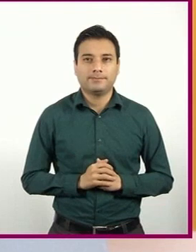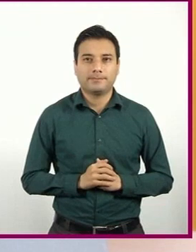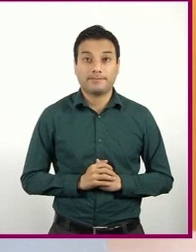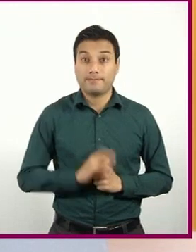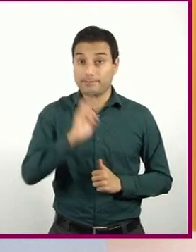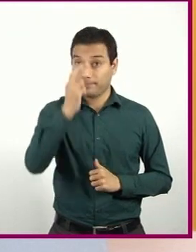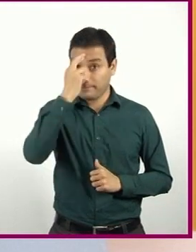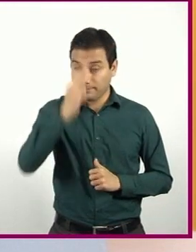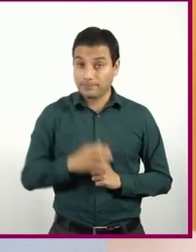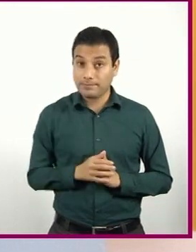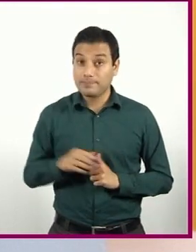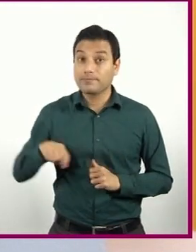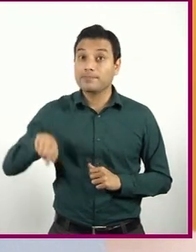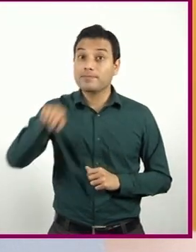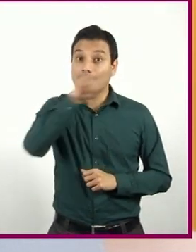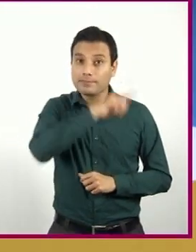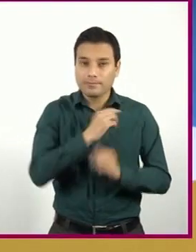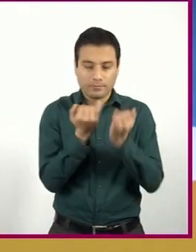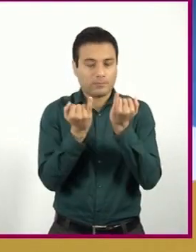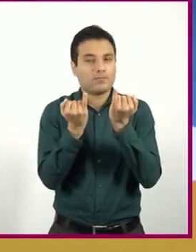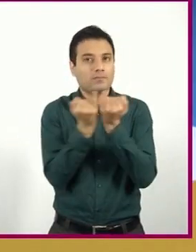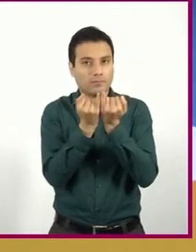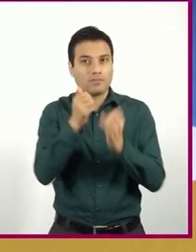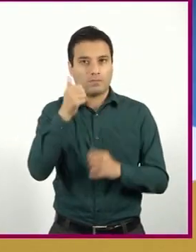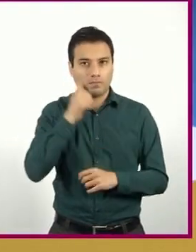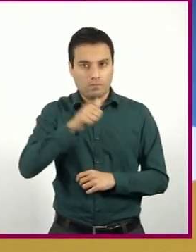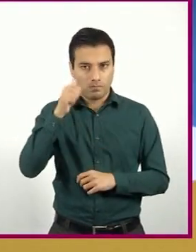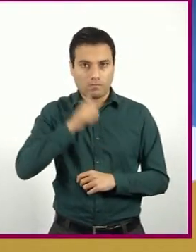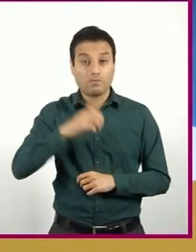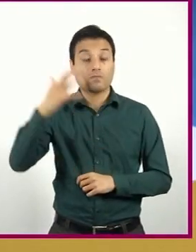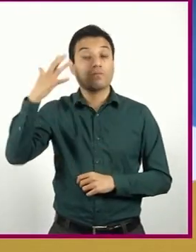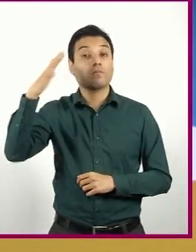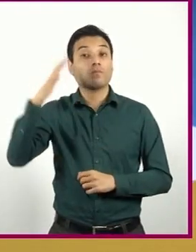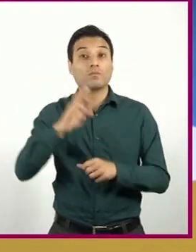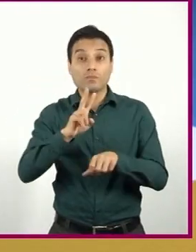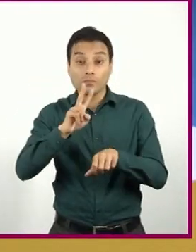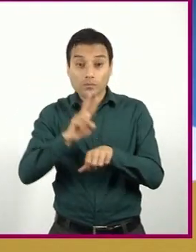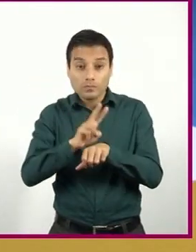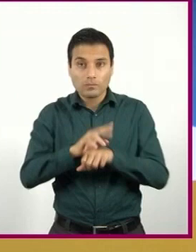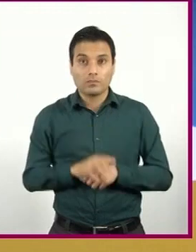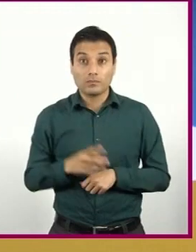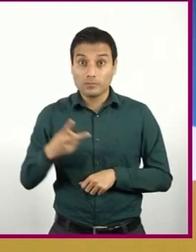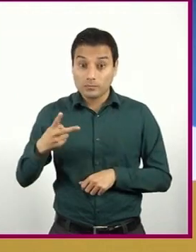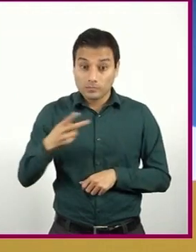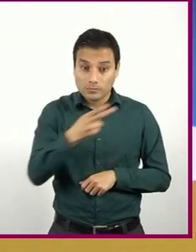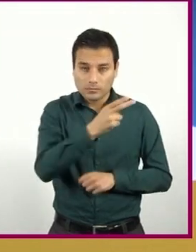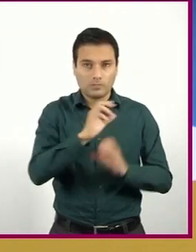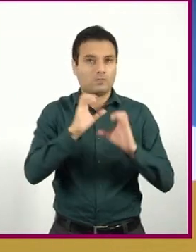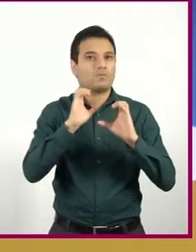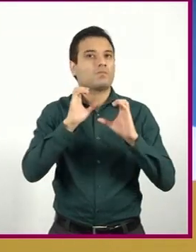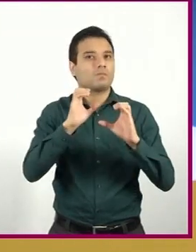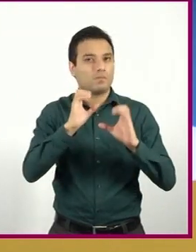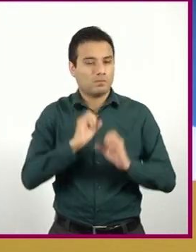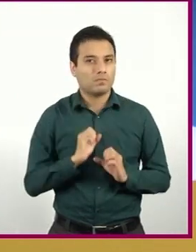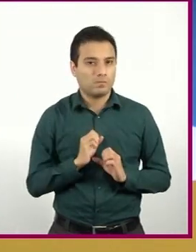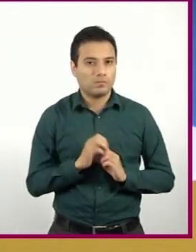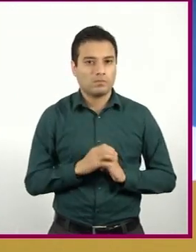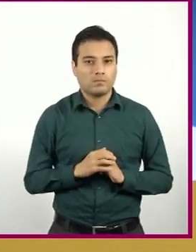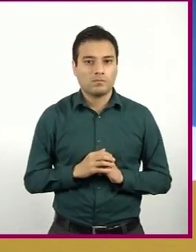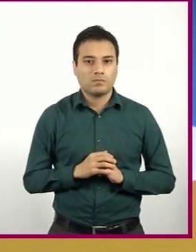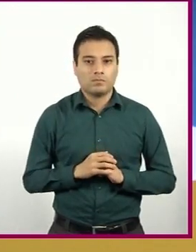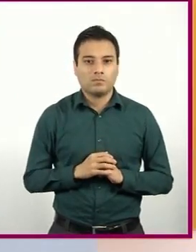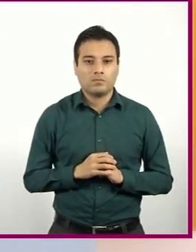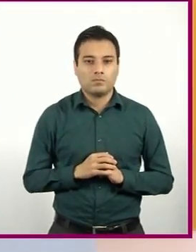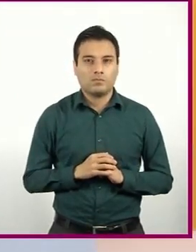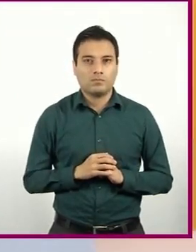Recuerden hacerlo con la supervisión de un adulto, que las tijeras no sean filosas, ¿no? Sobre todo, ¿no? Miren lo que estoy